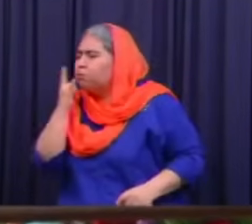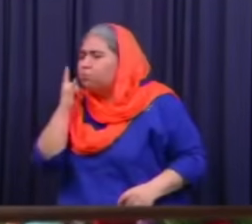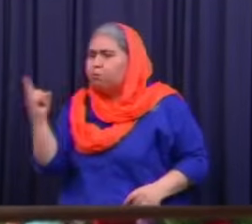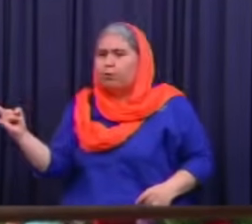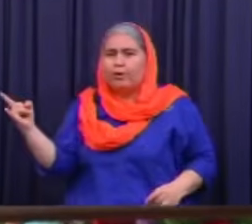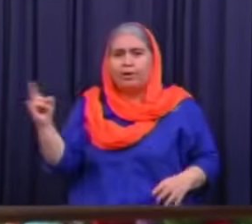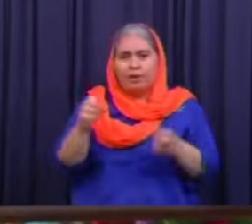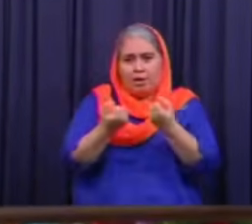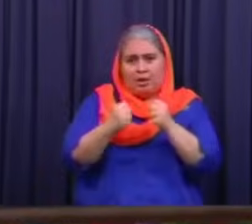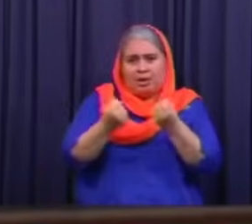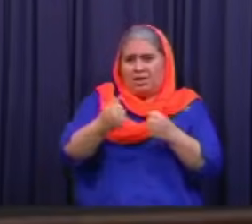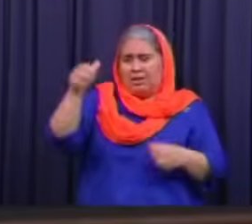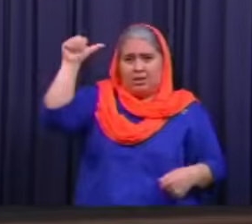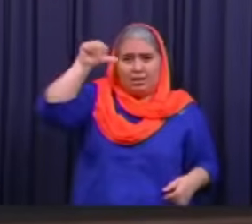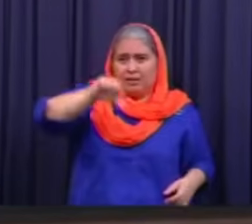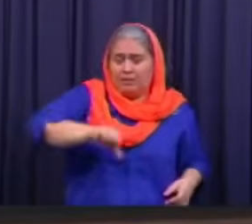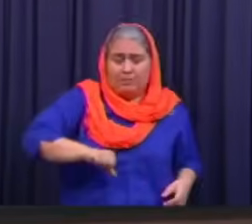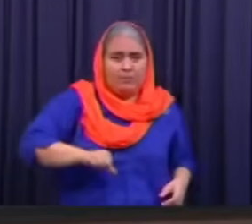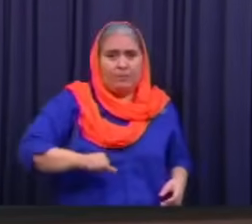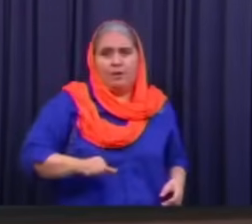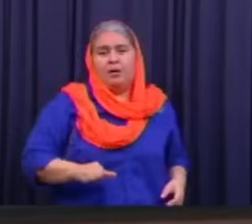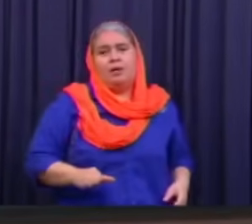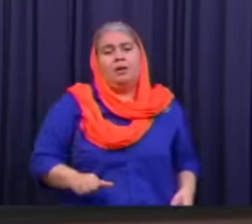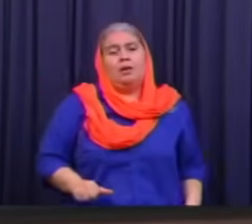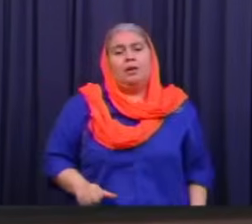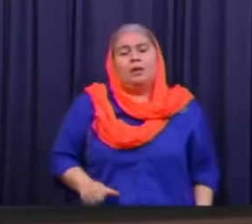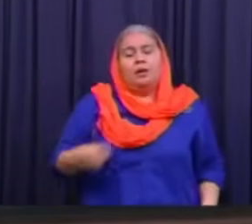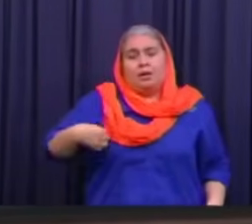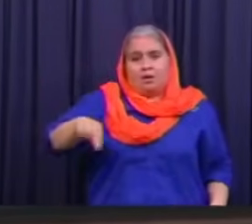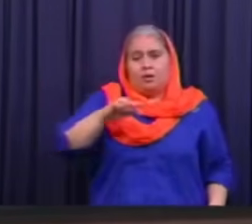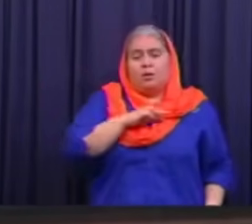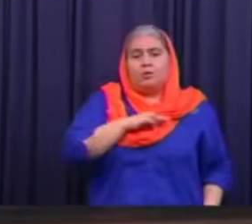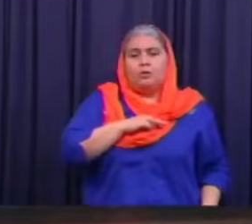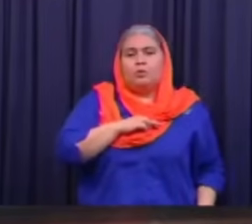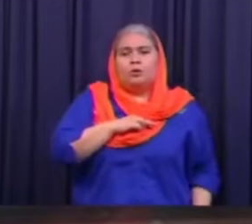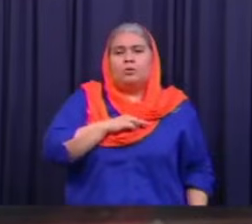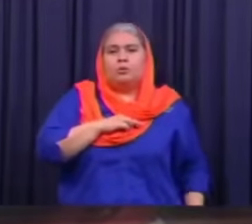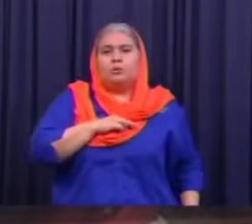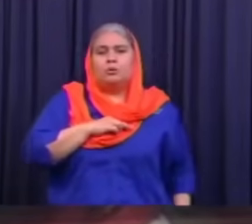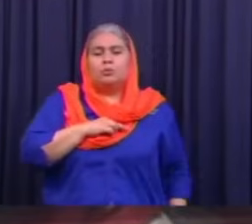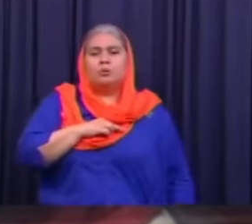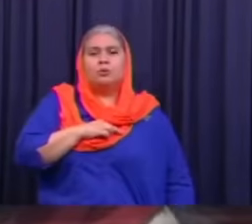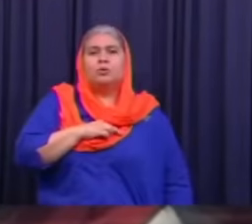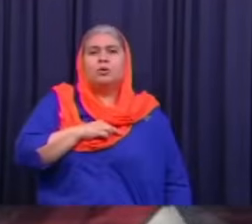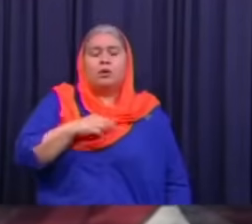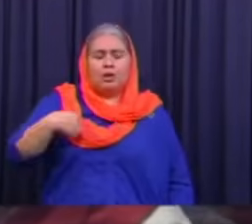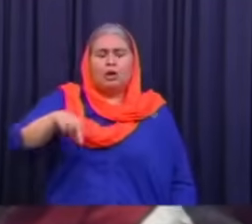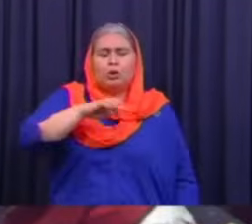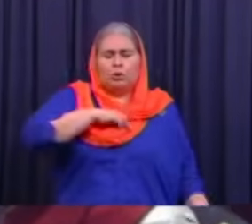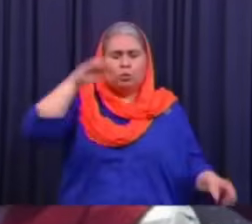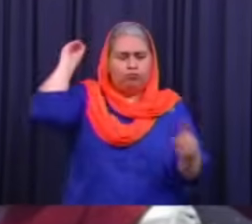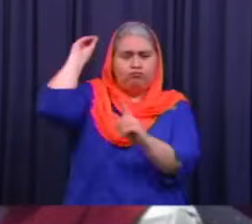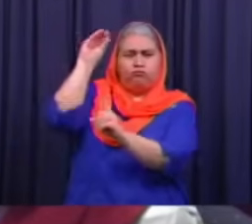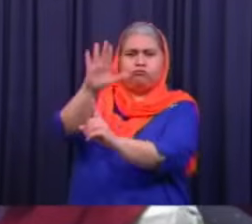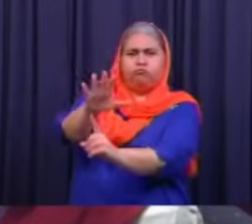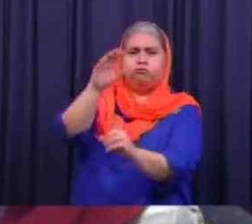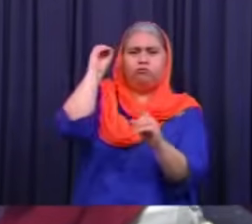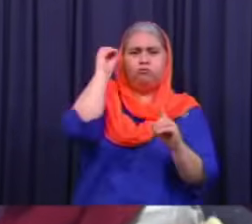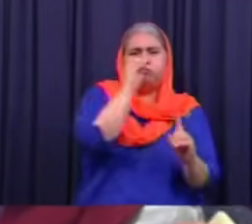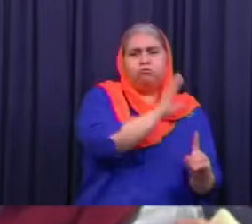nosotros han transgredido contra nosotros y no solamente eso sino poderlos bendecir en algún